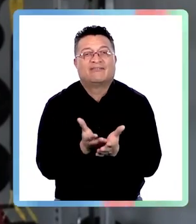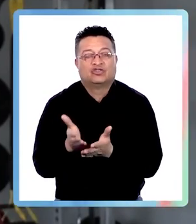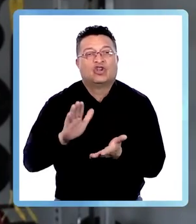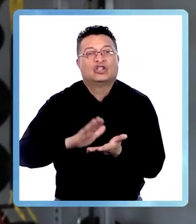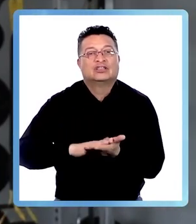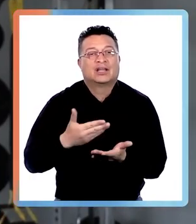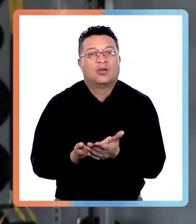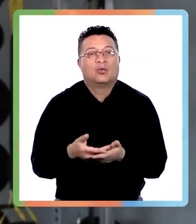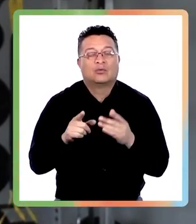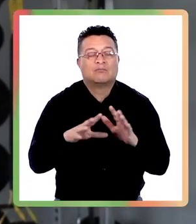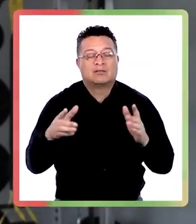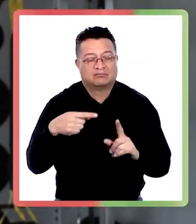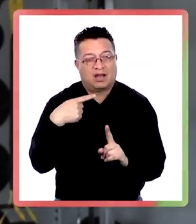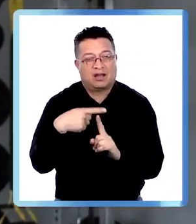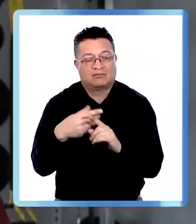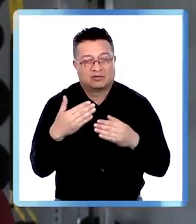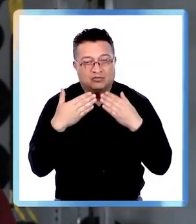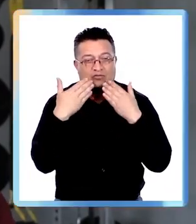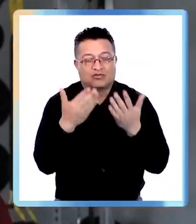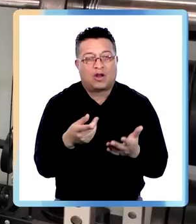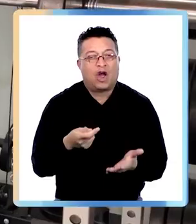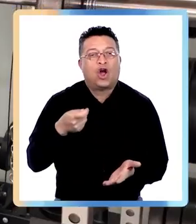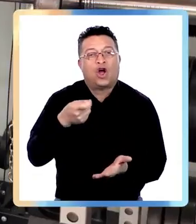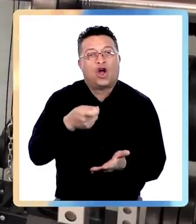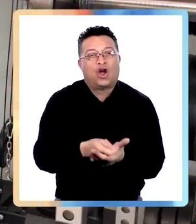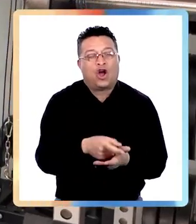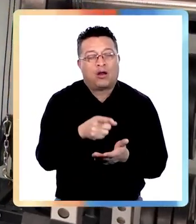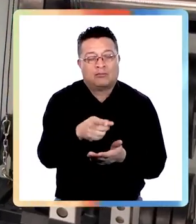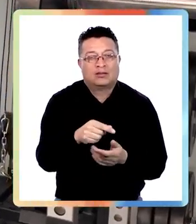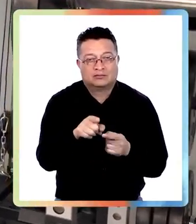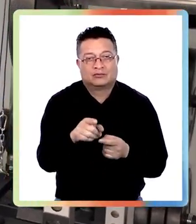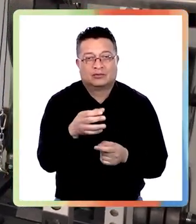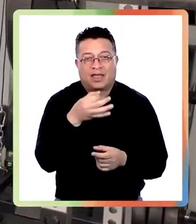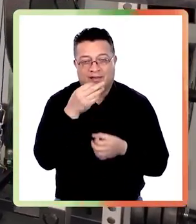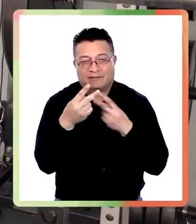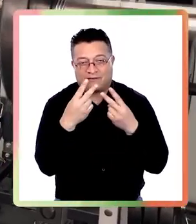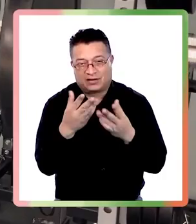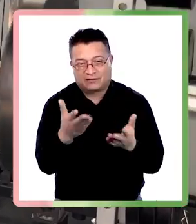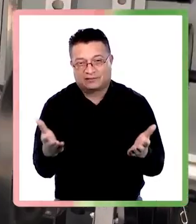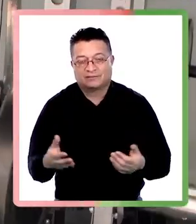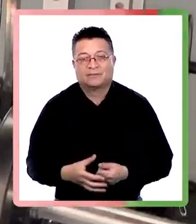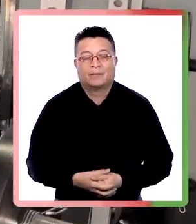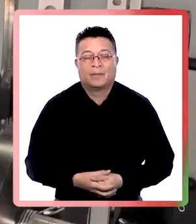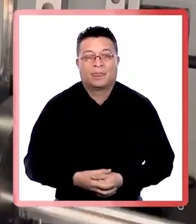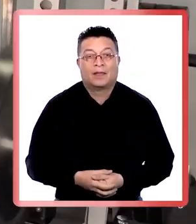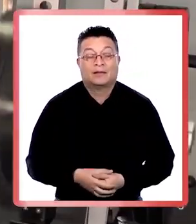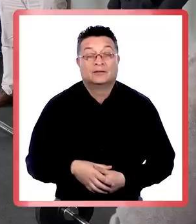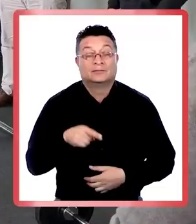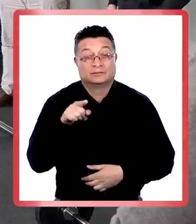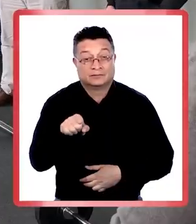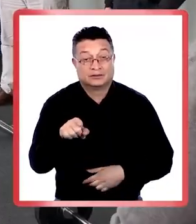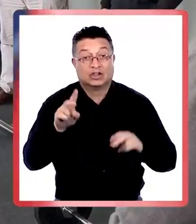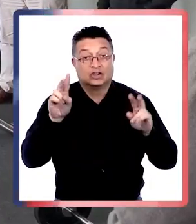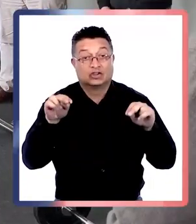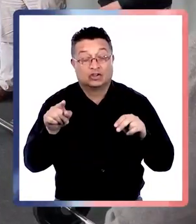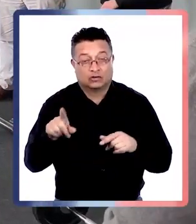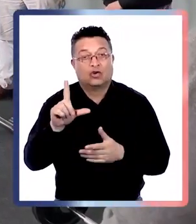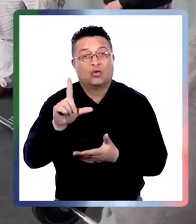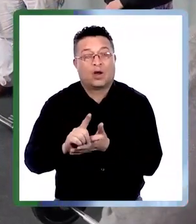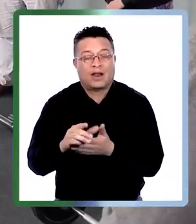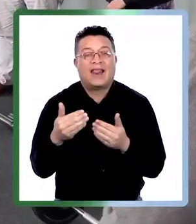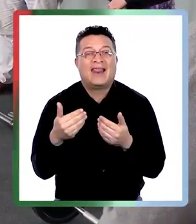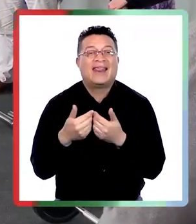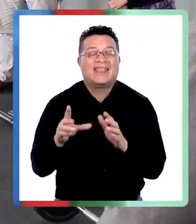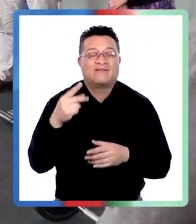para comprar esta implementación que ustedes ven aquí. No solo se trata de un espacio de libre disposición para entrenar,